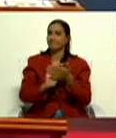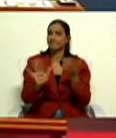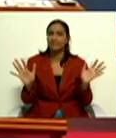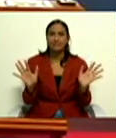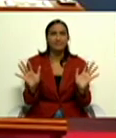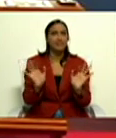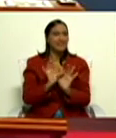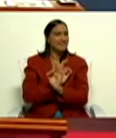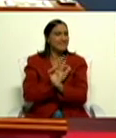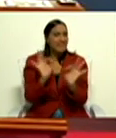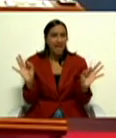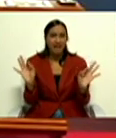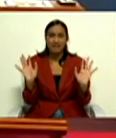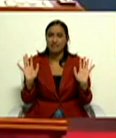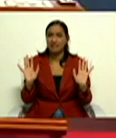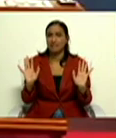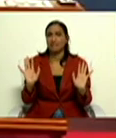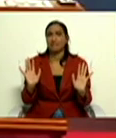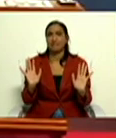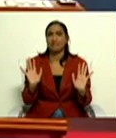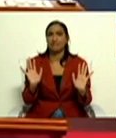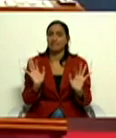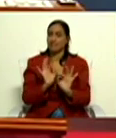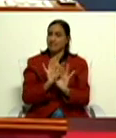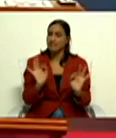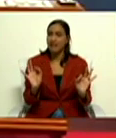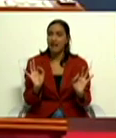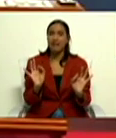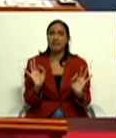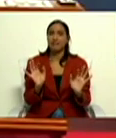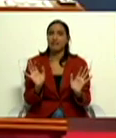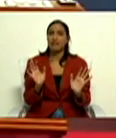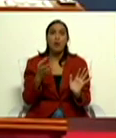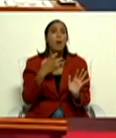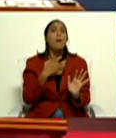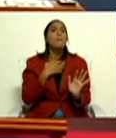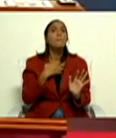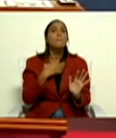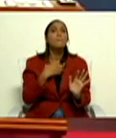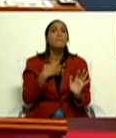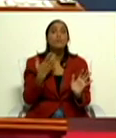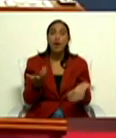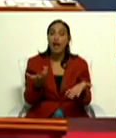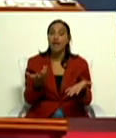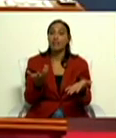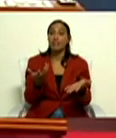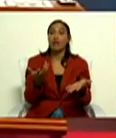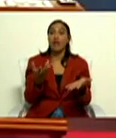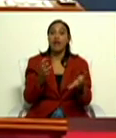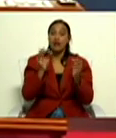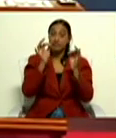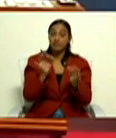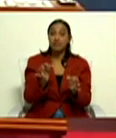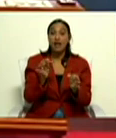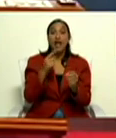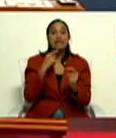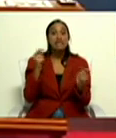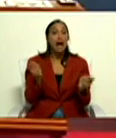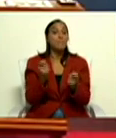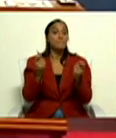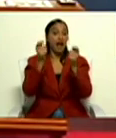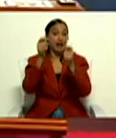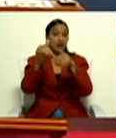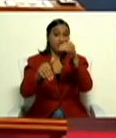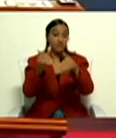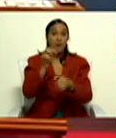este momento, en pleno proceso de precampaña electoral, fijadas las elecciones para el 28